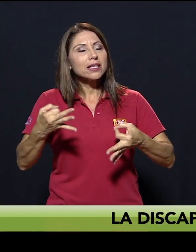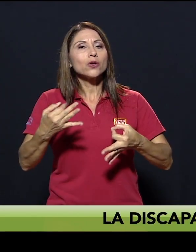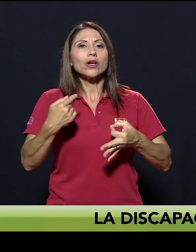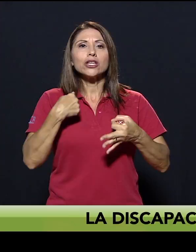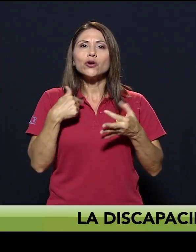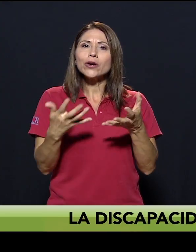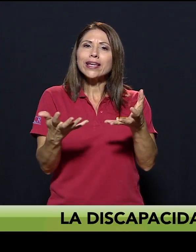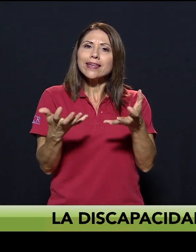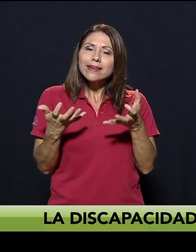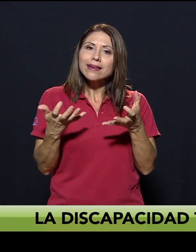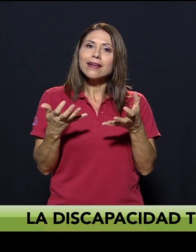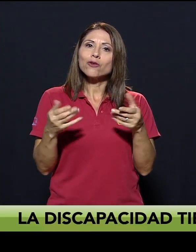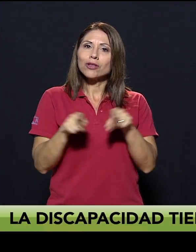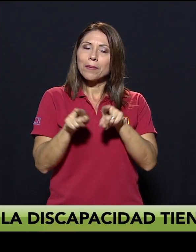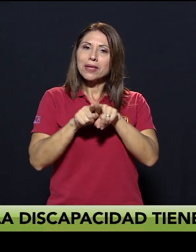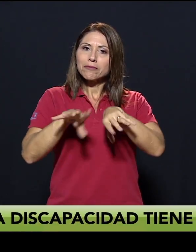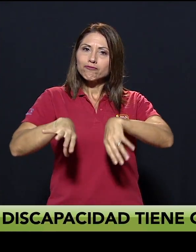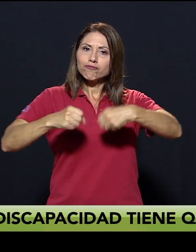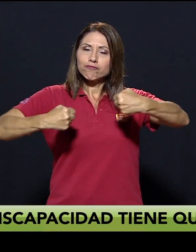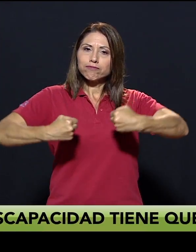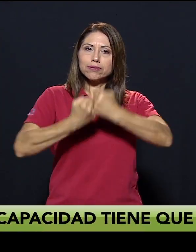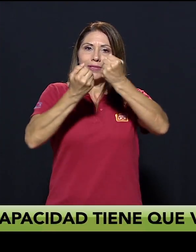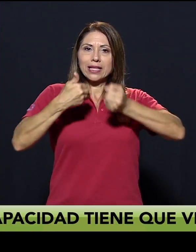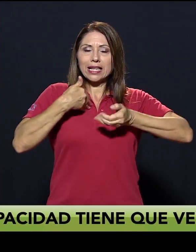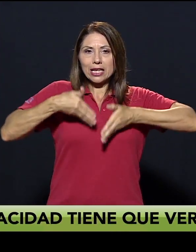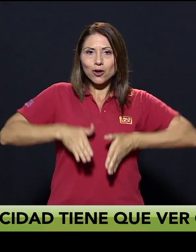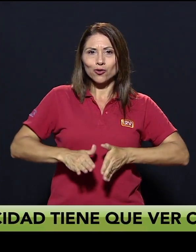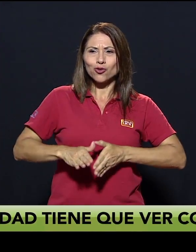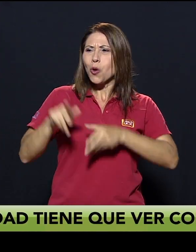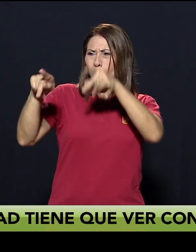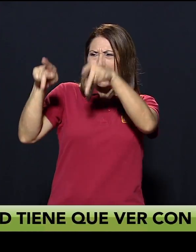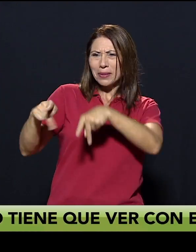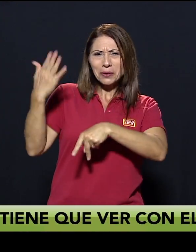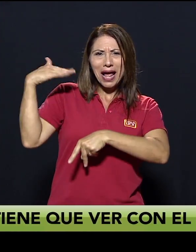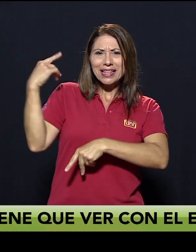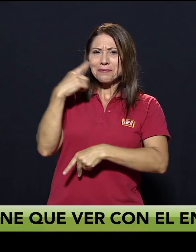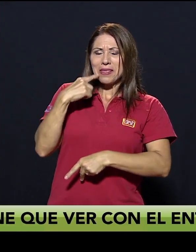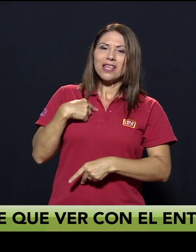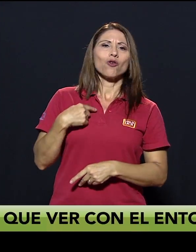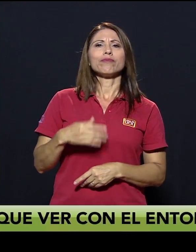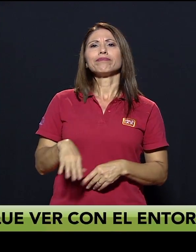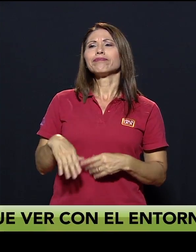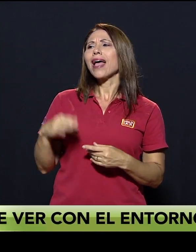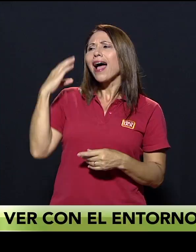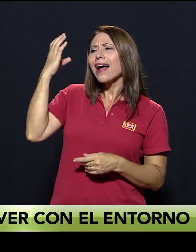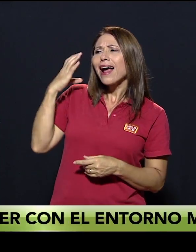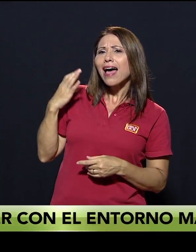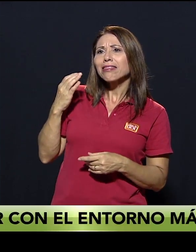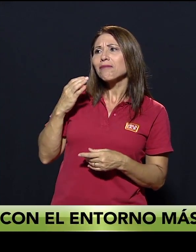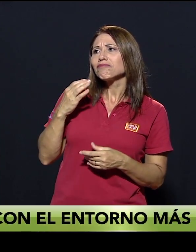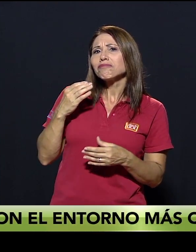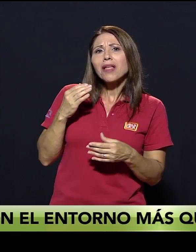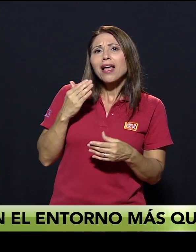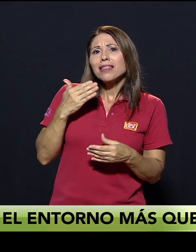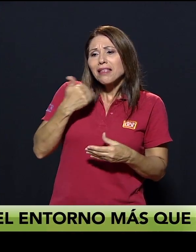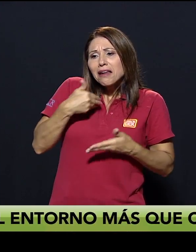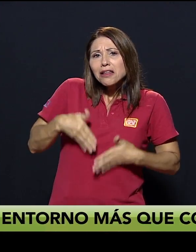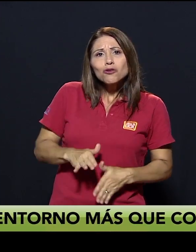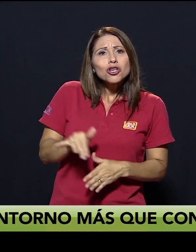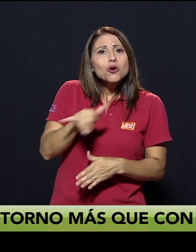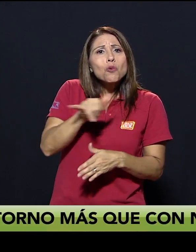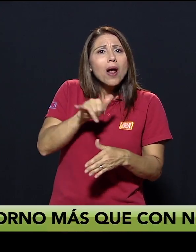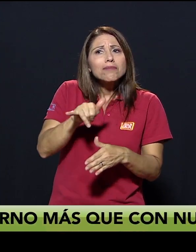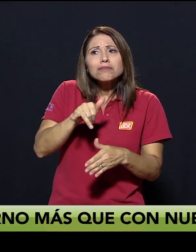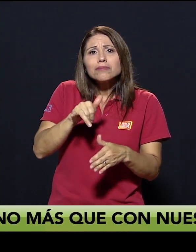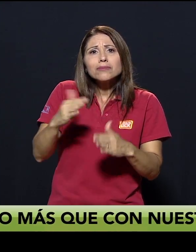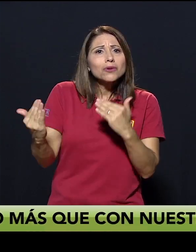decido que voy a empezar a hacer, que quiero tomar también el reto de la maternidad. Y me acuerdo de alguien que me dijo una vez, me dice, Cata, es igual que como cualquier otra